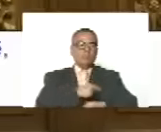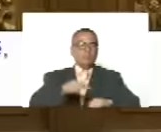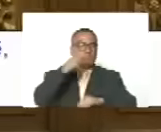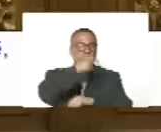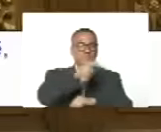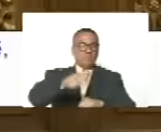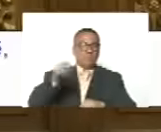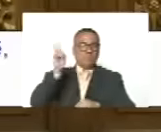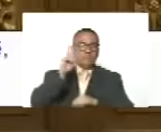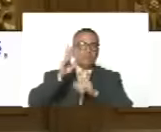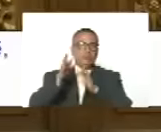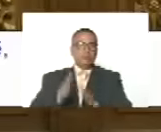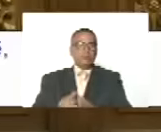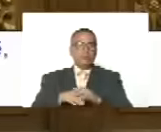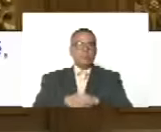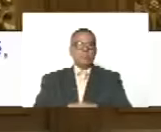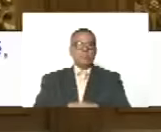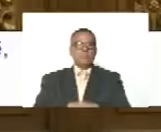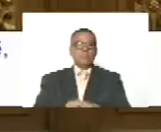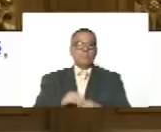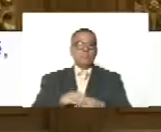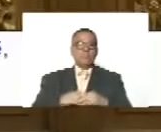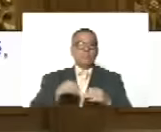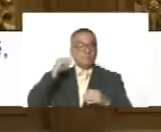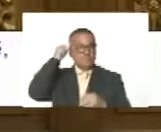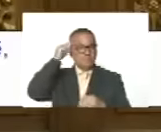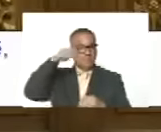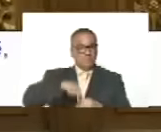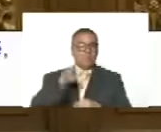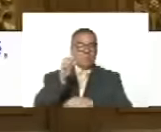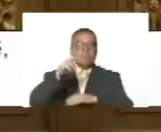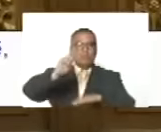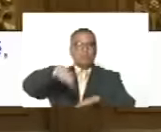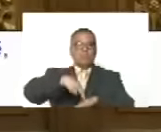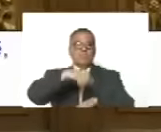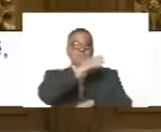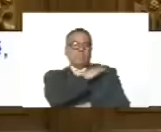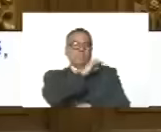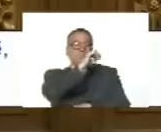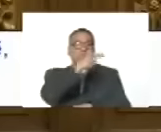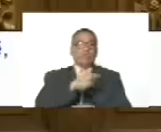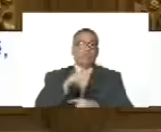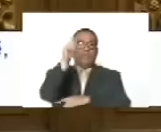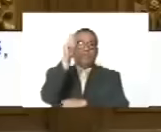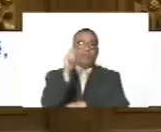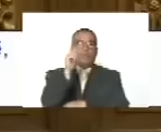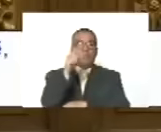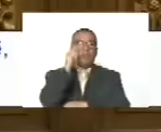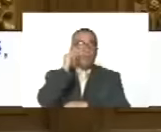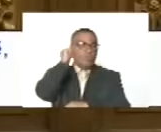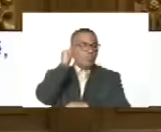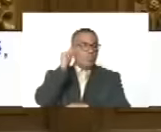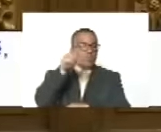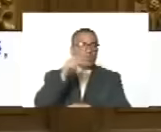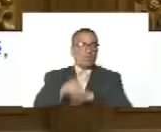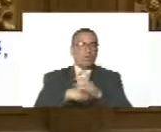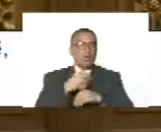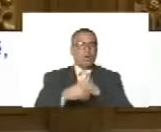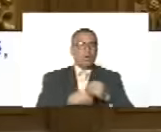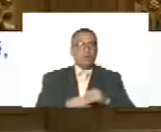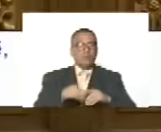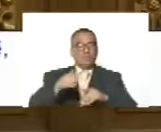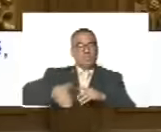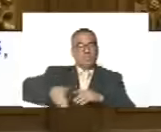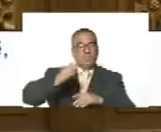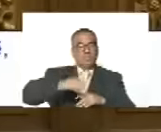pueblo venezolano. Hoy la Asamblea Nacional, su directiva, sus diputados, nos colocamos al lado